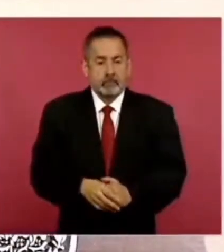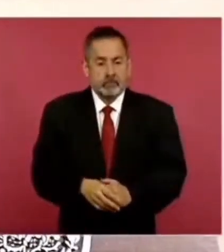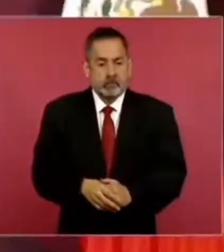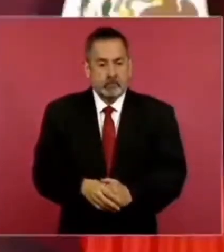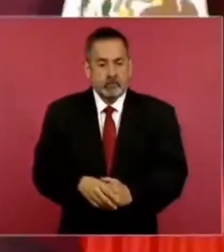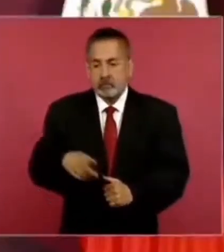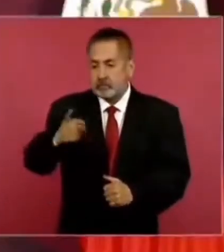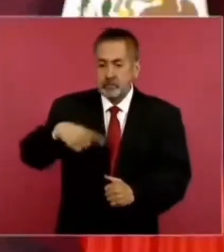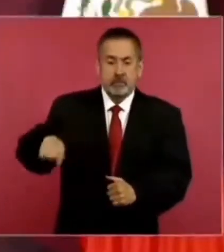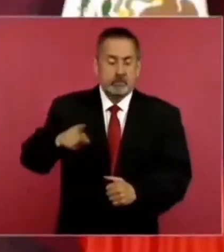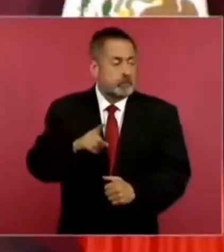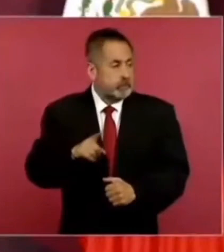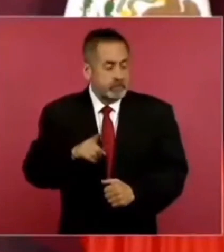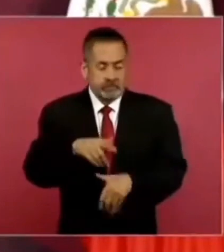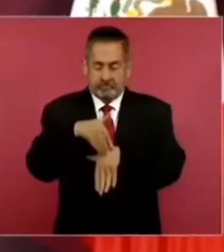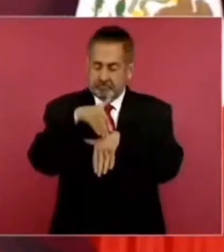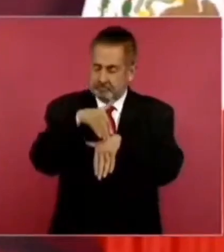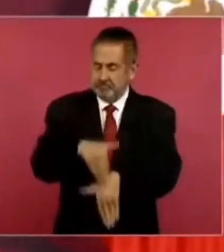actúa